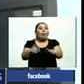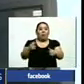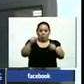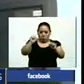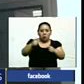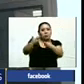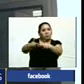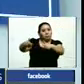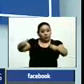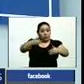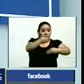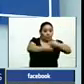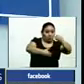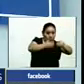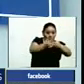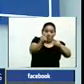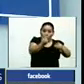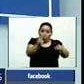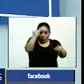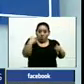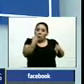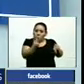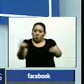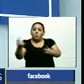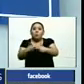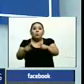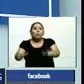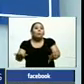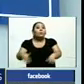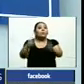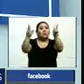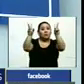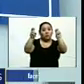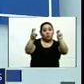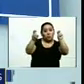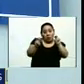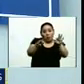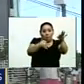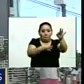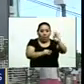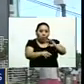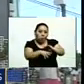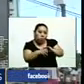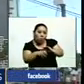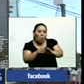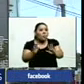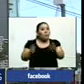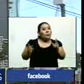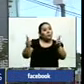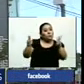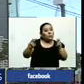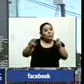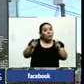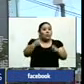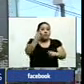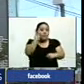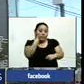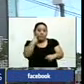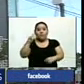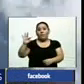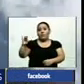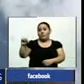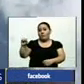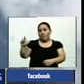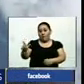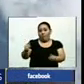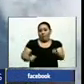libertad mientras se ventila el caso en el que se le involucra por supuestamente desvanecer indicios de corrupción en la Fiscalía bajo